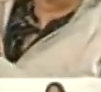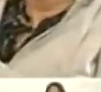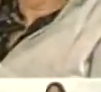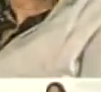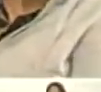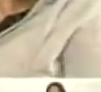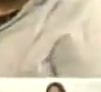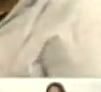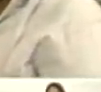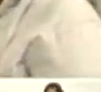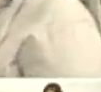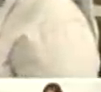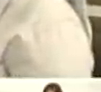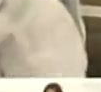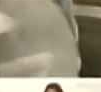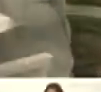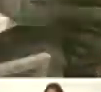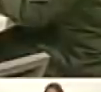hermosa